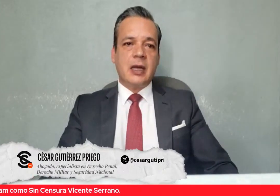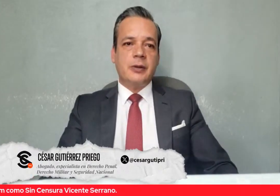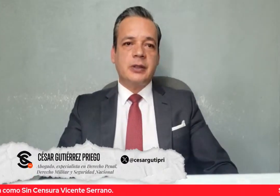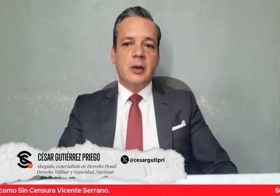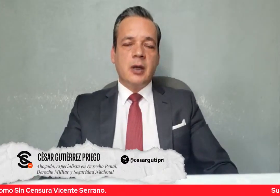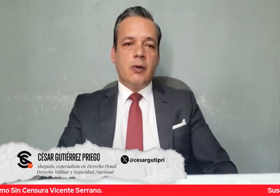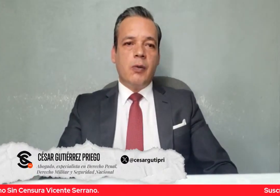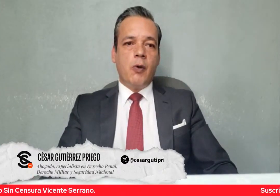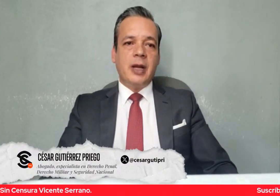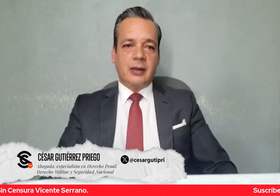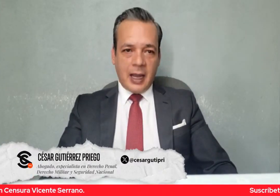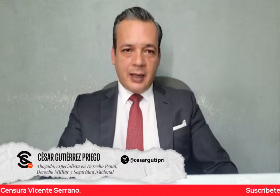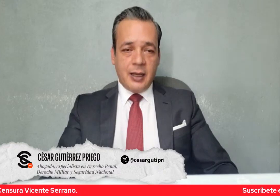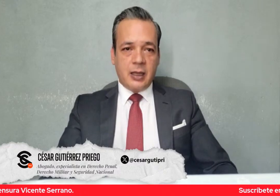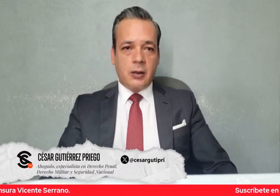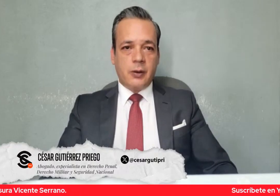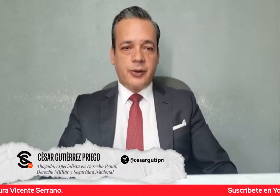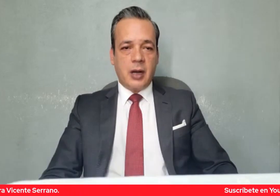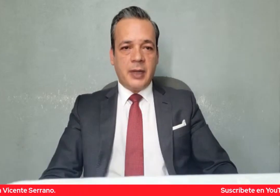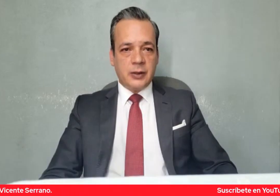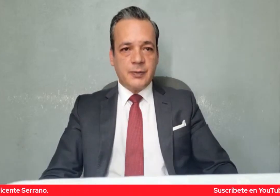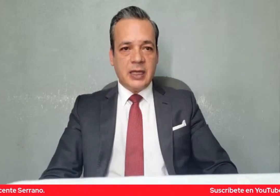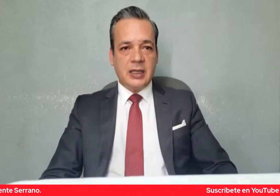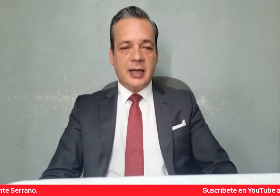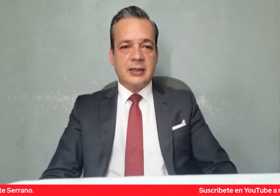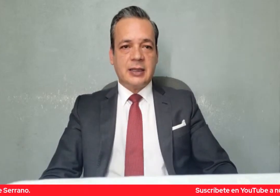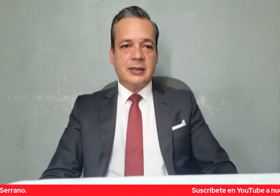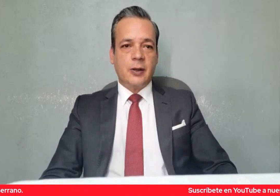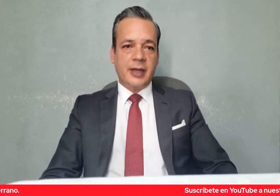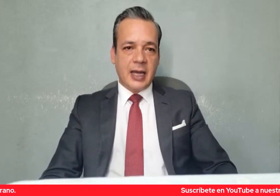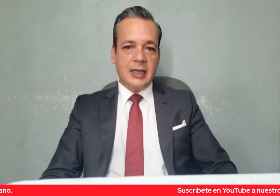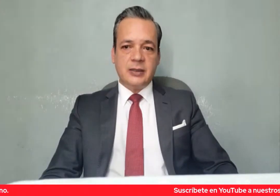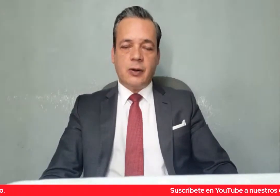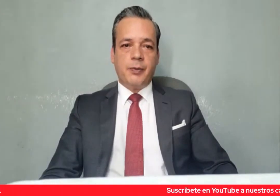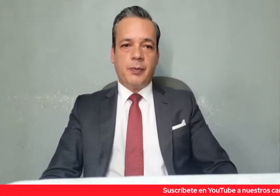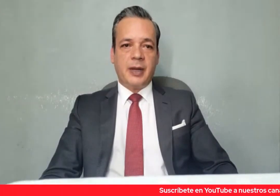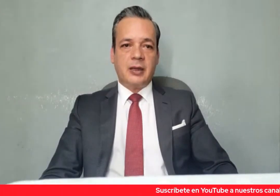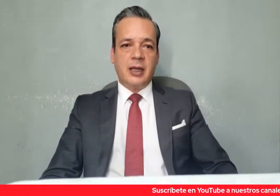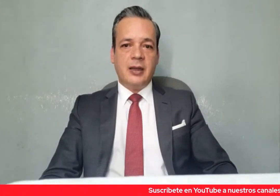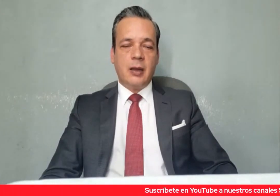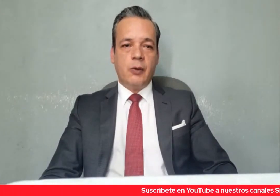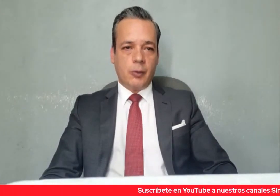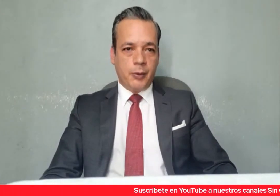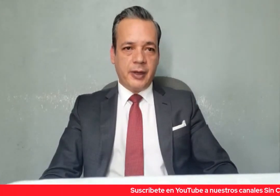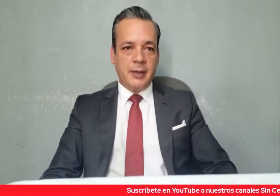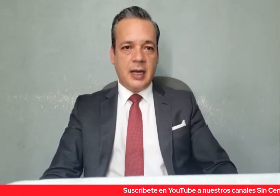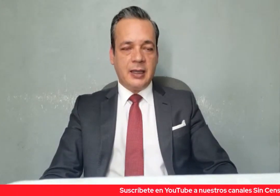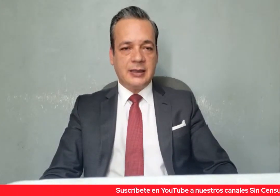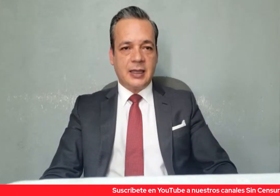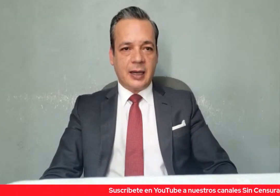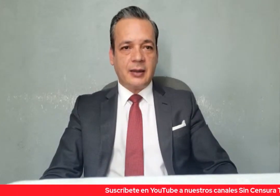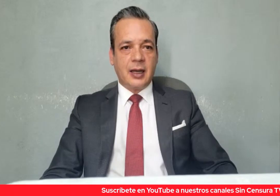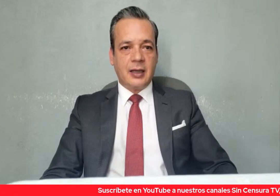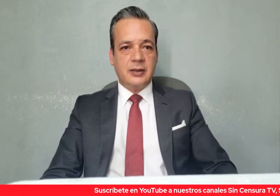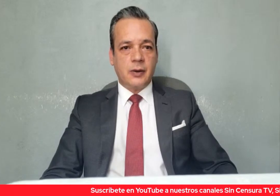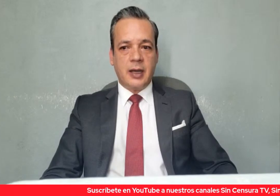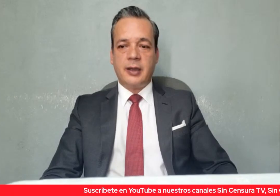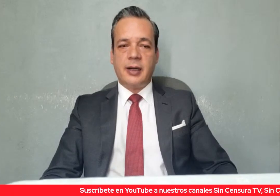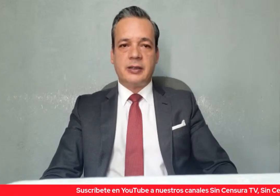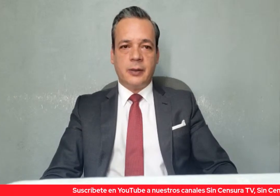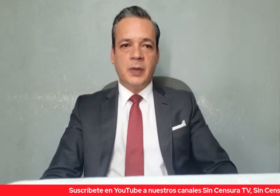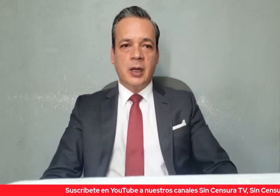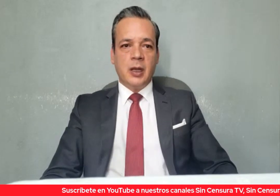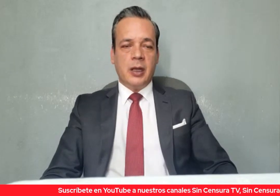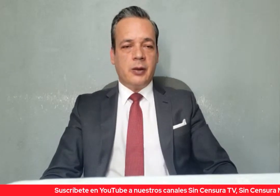días pasados hubo un ataque directo contra elementos militares en el estado de Jalisco por parte de un grupo criminal que es el Cártel Jalisco